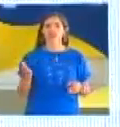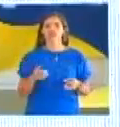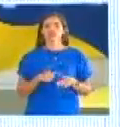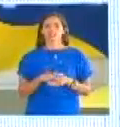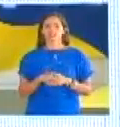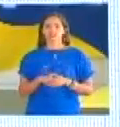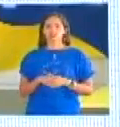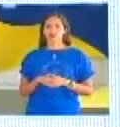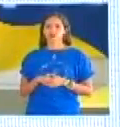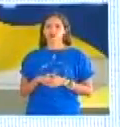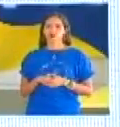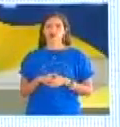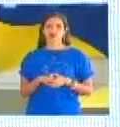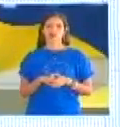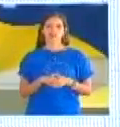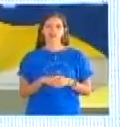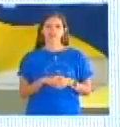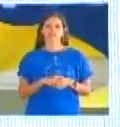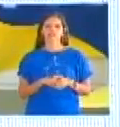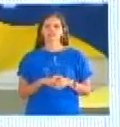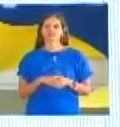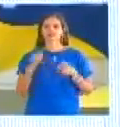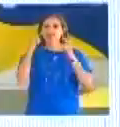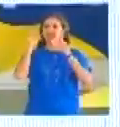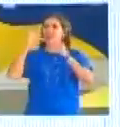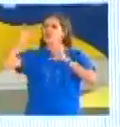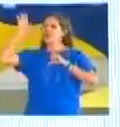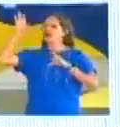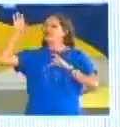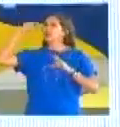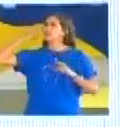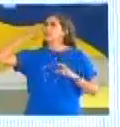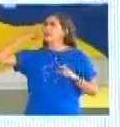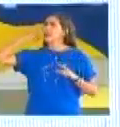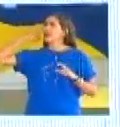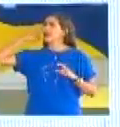del comando de campaña constituyente. Para ver el carnet de la patria.